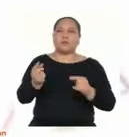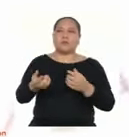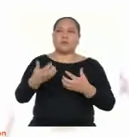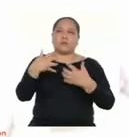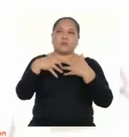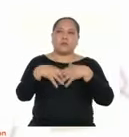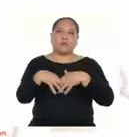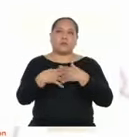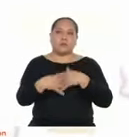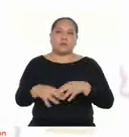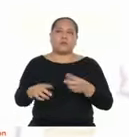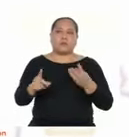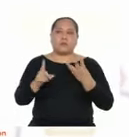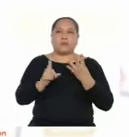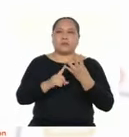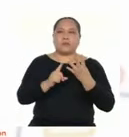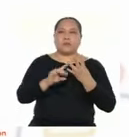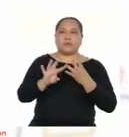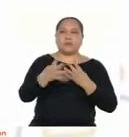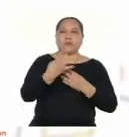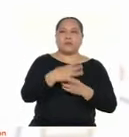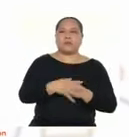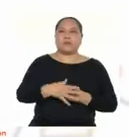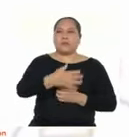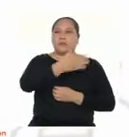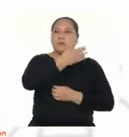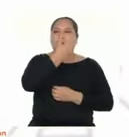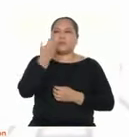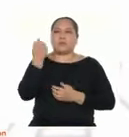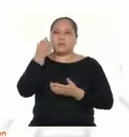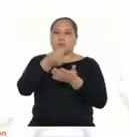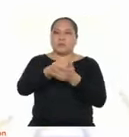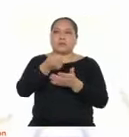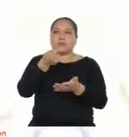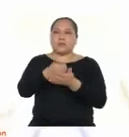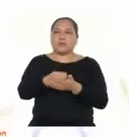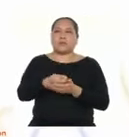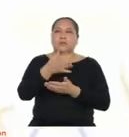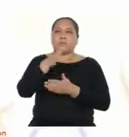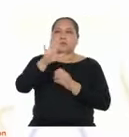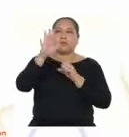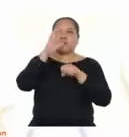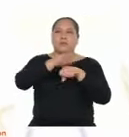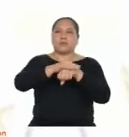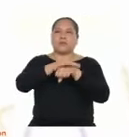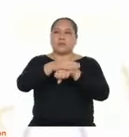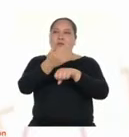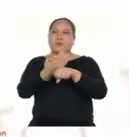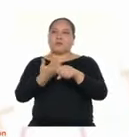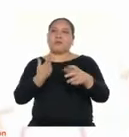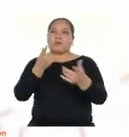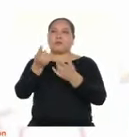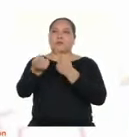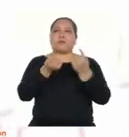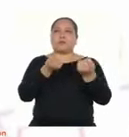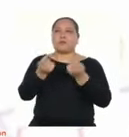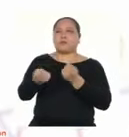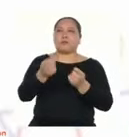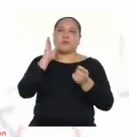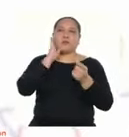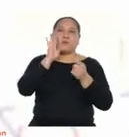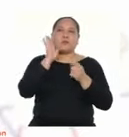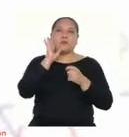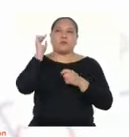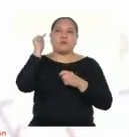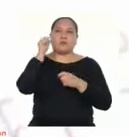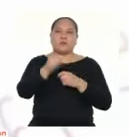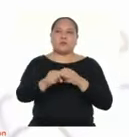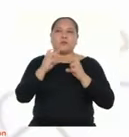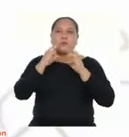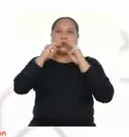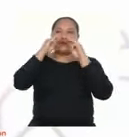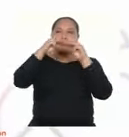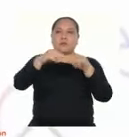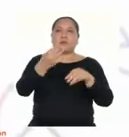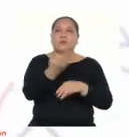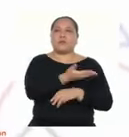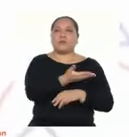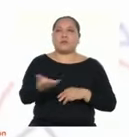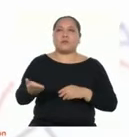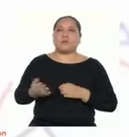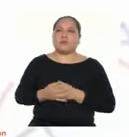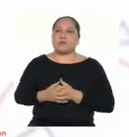industrial. 4. Mejorar el financiamiento para la prevención y el control de la contaminación